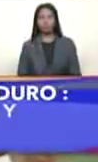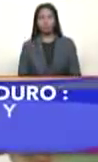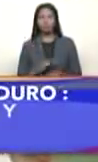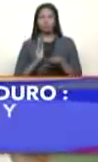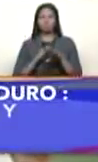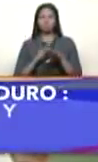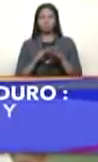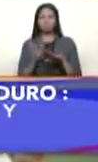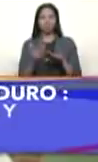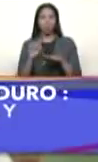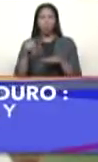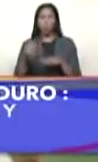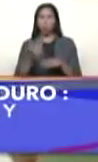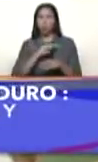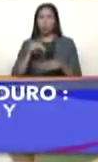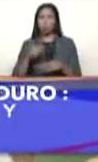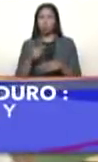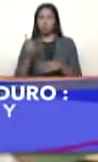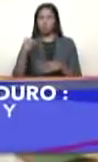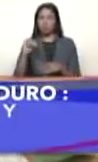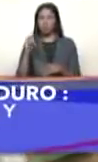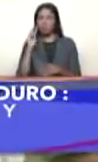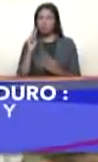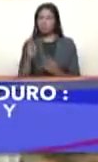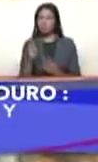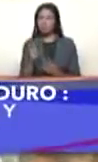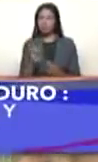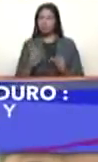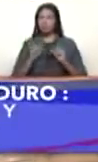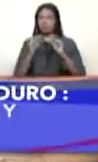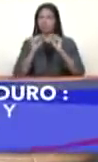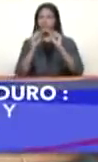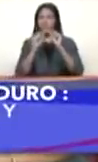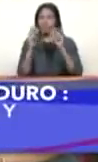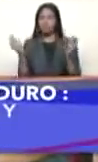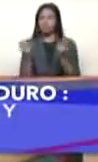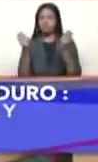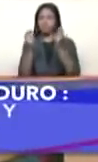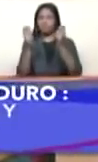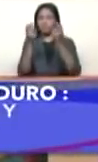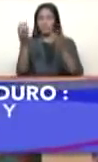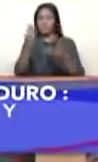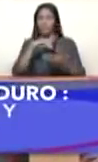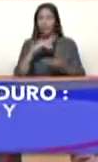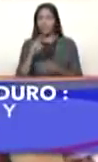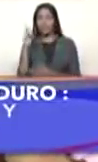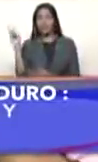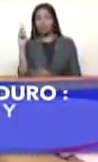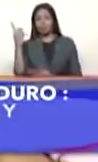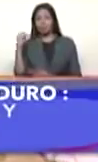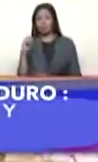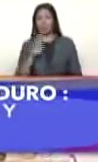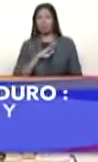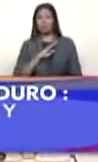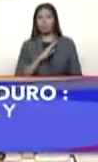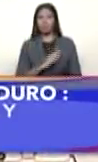porque hoy nosotros tenemos que ir, mira, echando hacia adelante cada motor. Venezuela tiene una